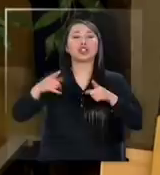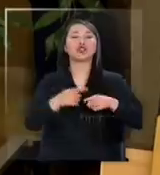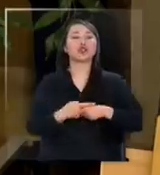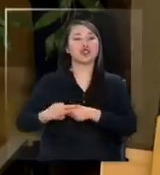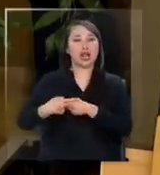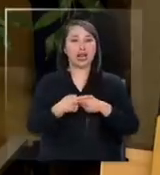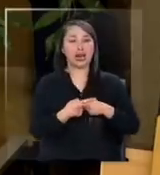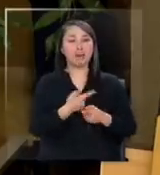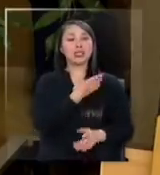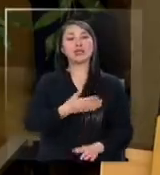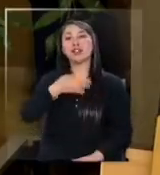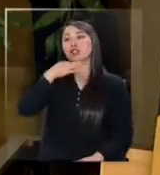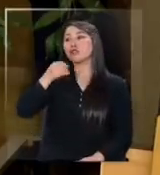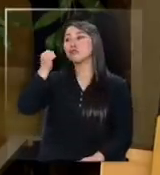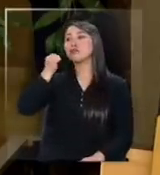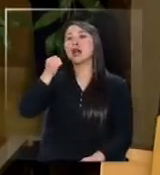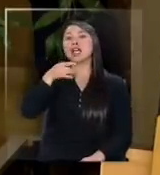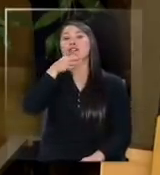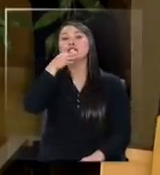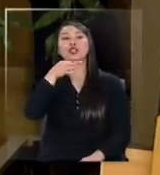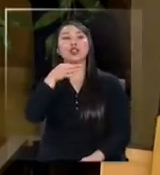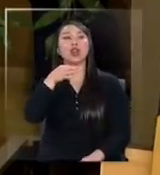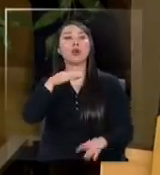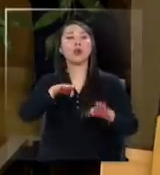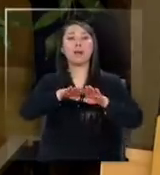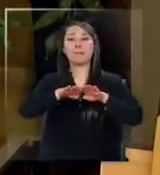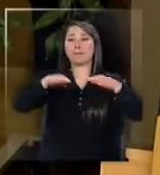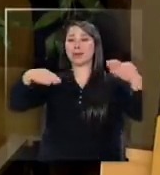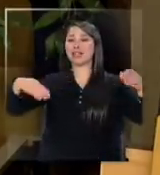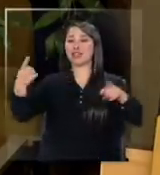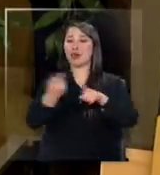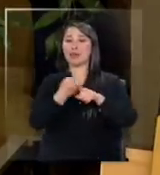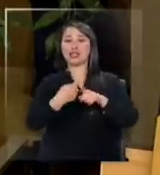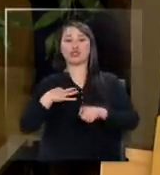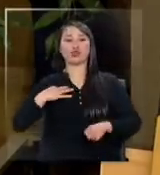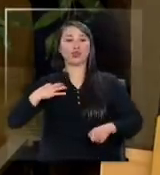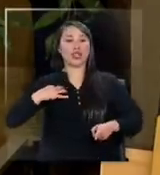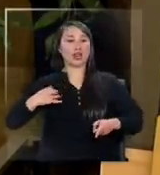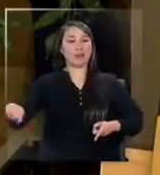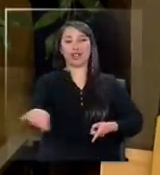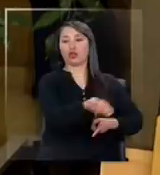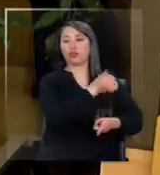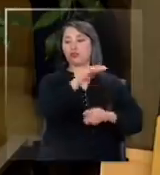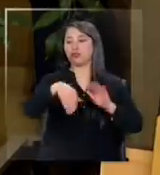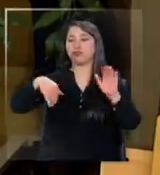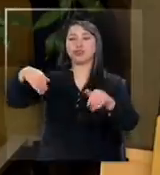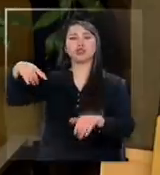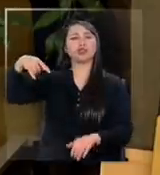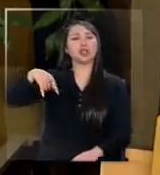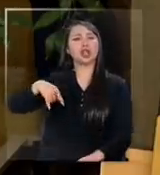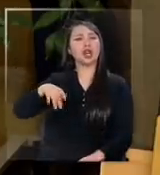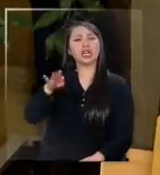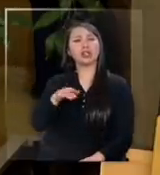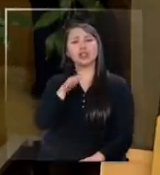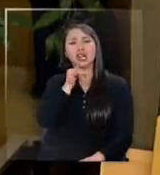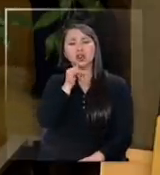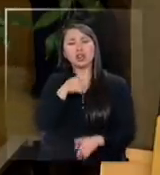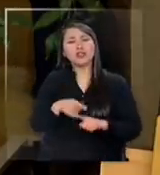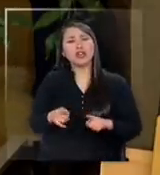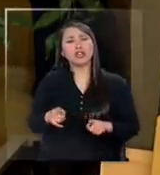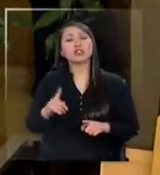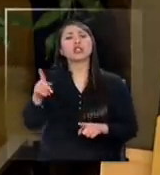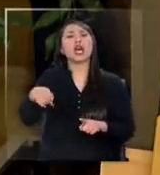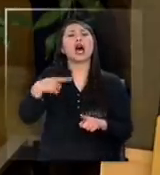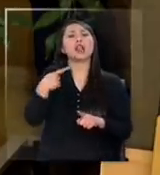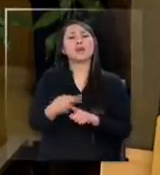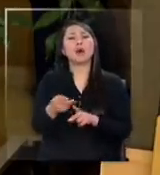había anunciado que iba a convocar una mesa amplia y ciudadana. Y esto que esta convocatoria que se diga no tiene esas características. Pero además hay